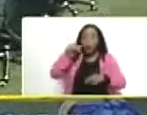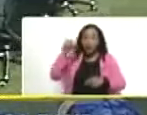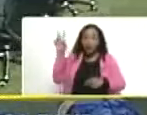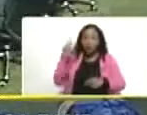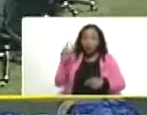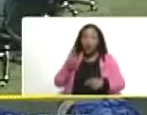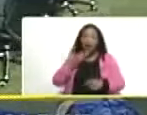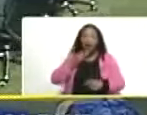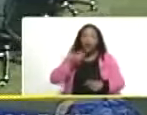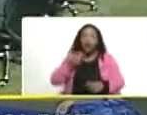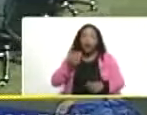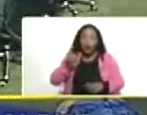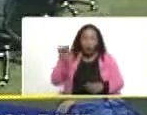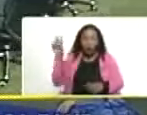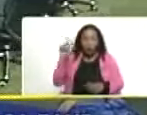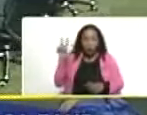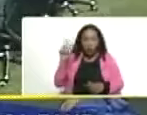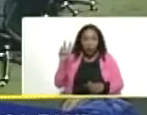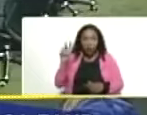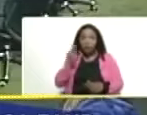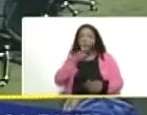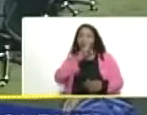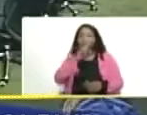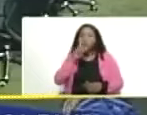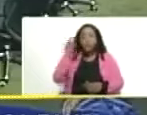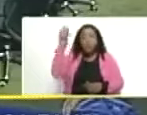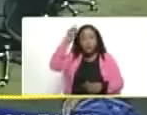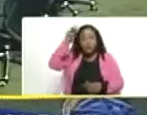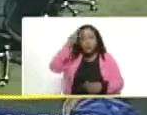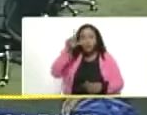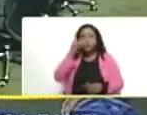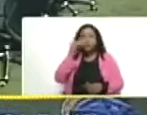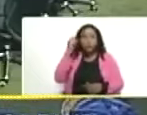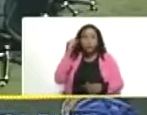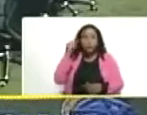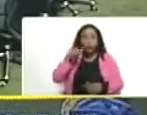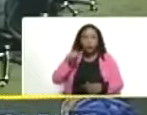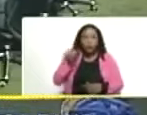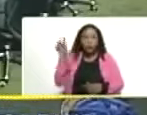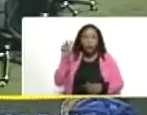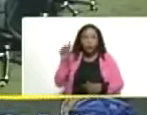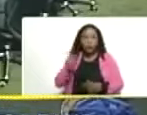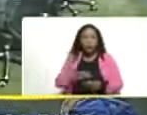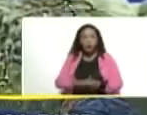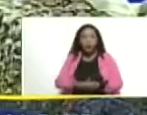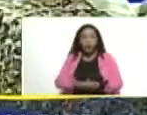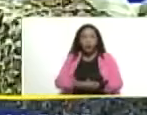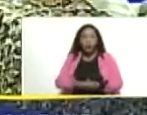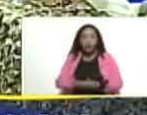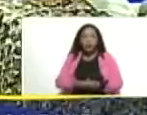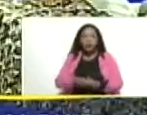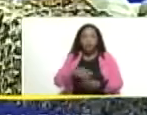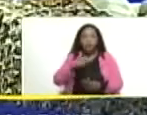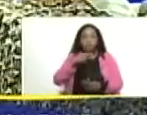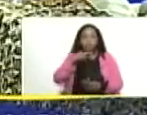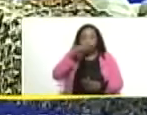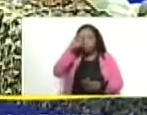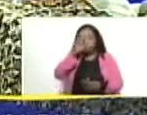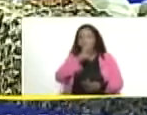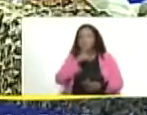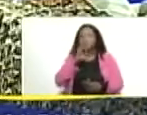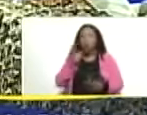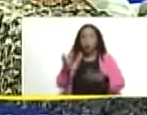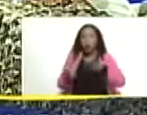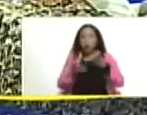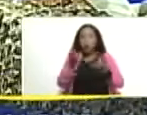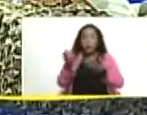de la juventud de Venezuela, a nombre de los maestros, de las maestras, de las madres cocineras,